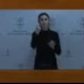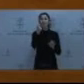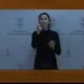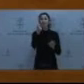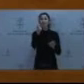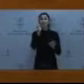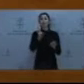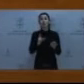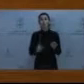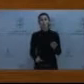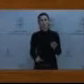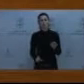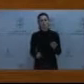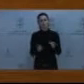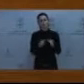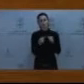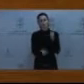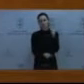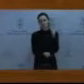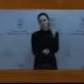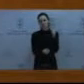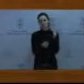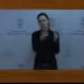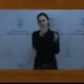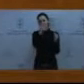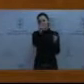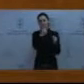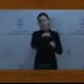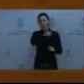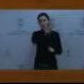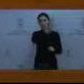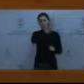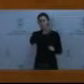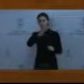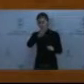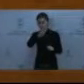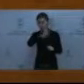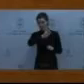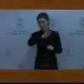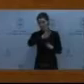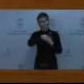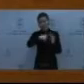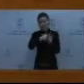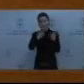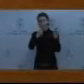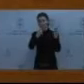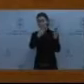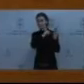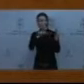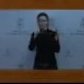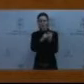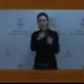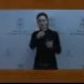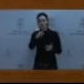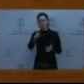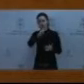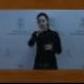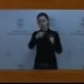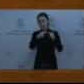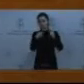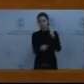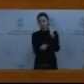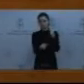salariales, llegan a ser sonrojantes, entre los 1.400 como mínimo y los 6.100 euros como máximo de